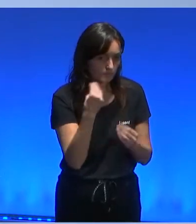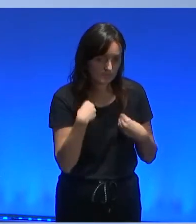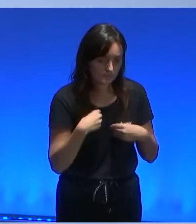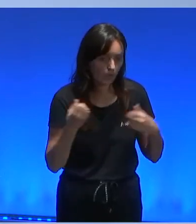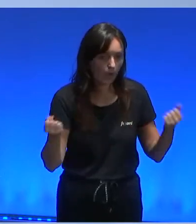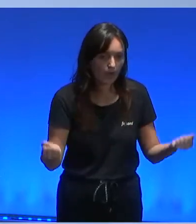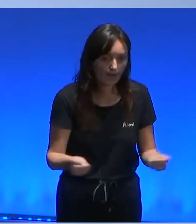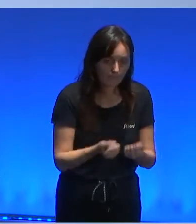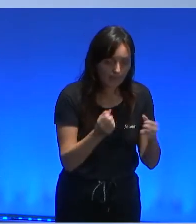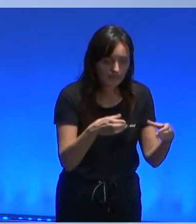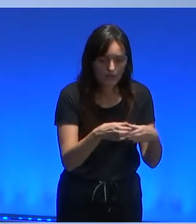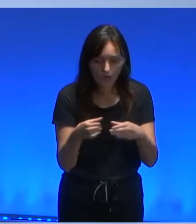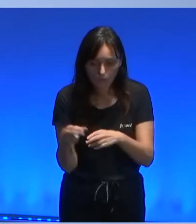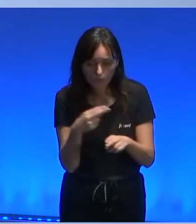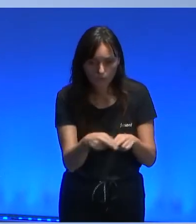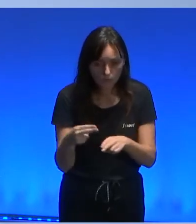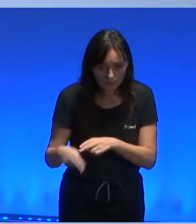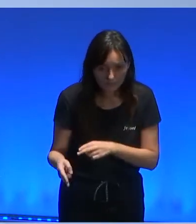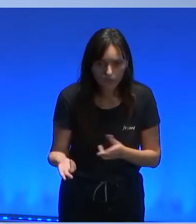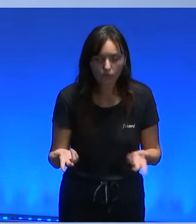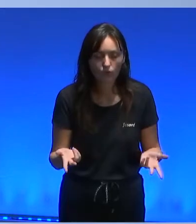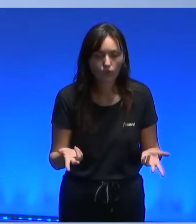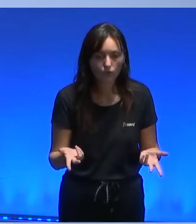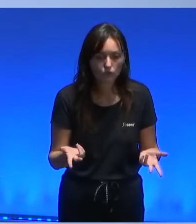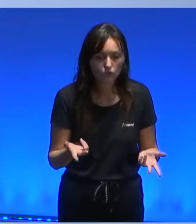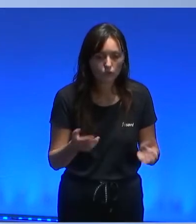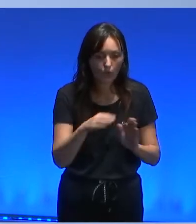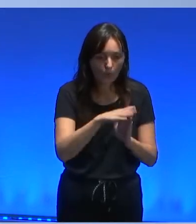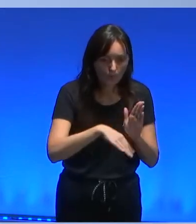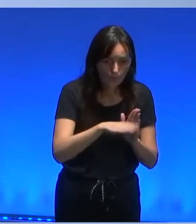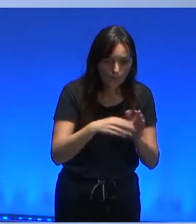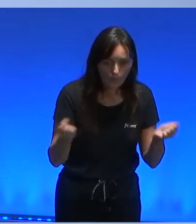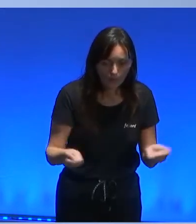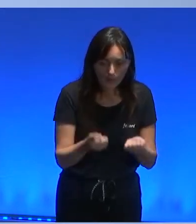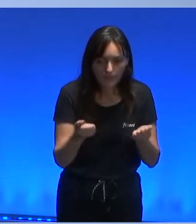los partidos, los programas,